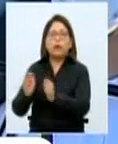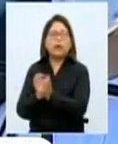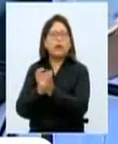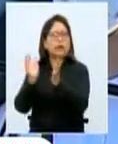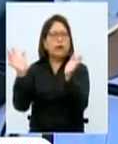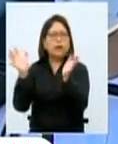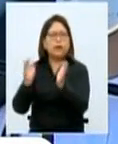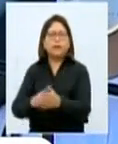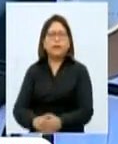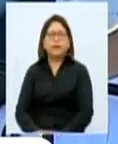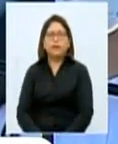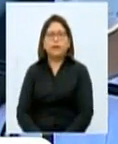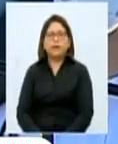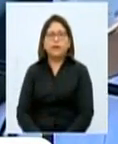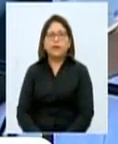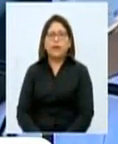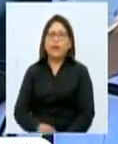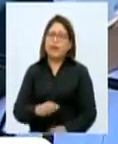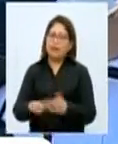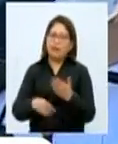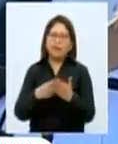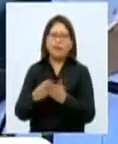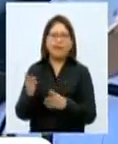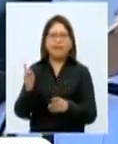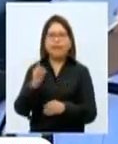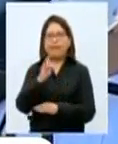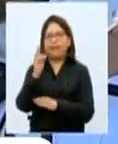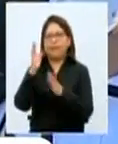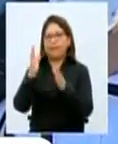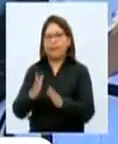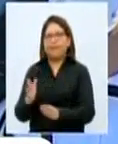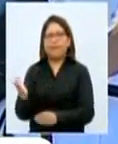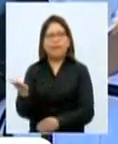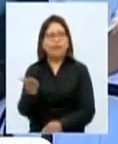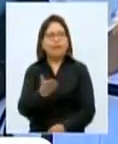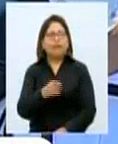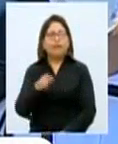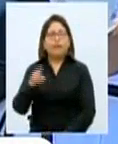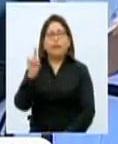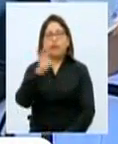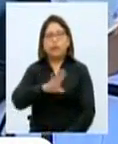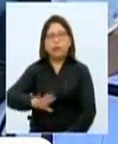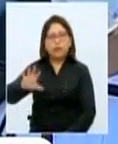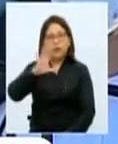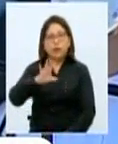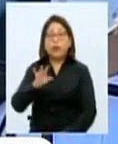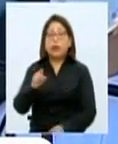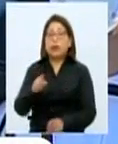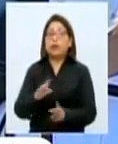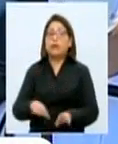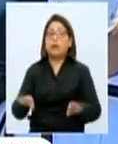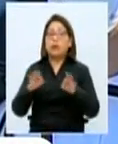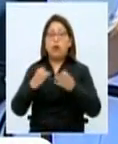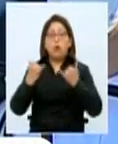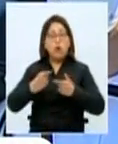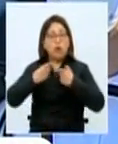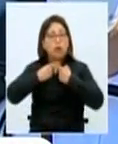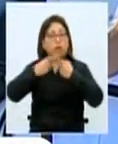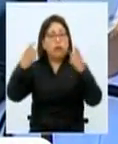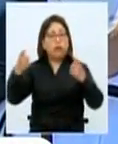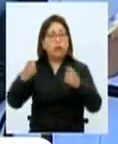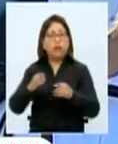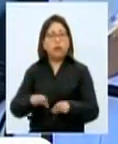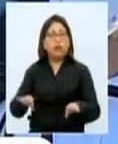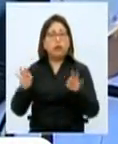de vacunación a todo el país y a toda la población. Eso es muy importante mencionarlo ahora,